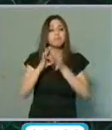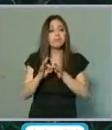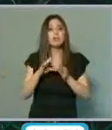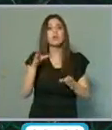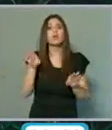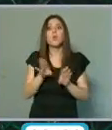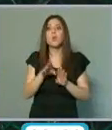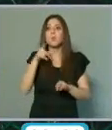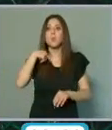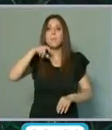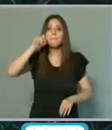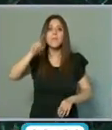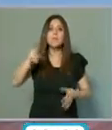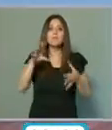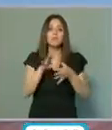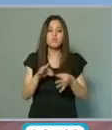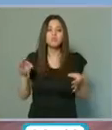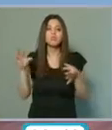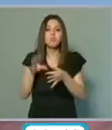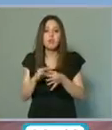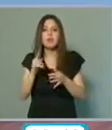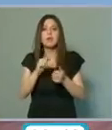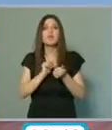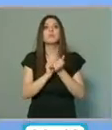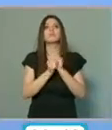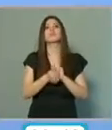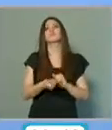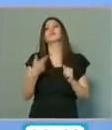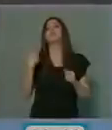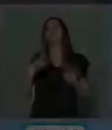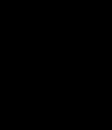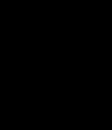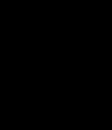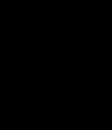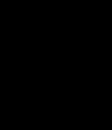hacer contigo, porque además siempre nos lo inyectas con esta pasión. Muchísimas gracias, Mónica. Gracias de verdad, a por ustedes. estar